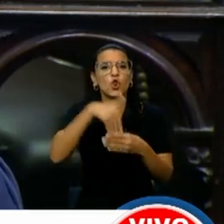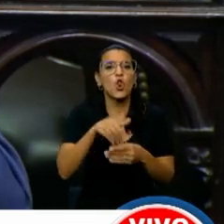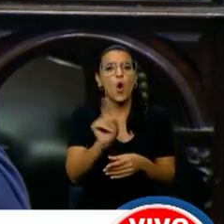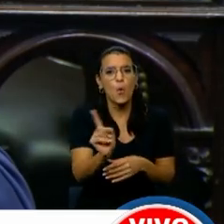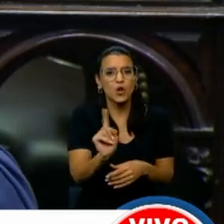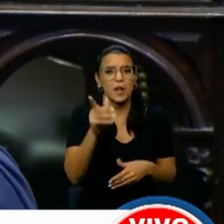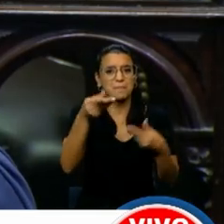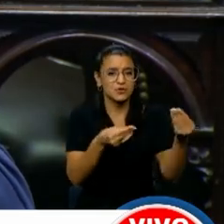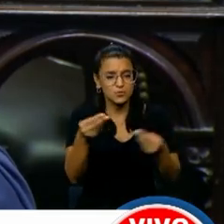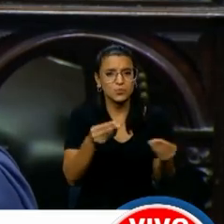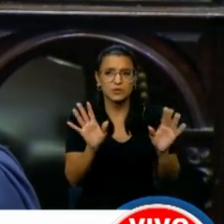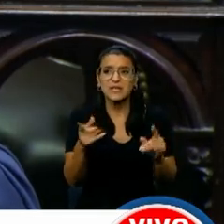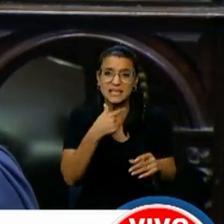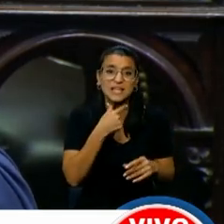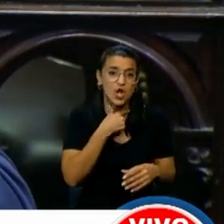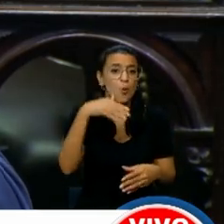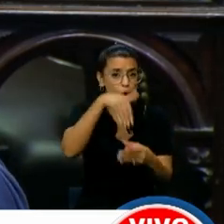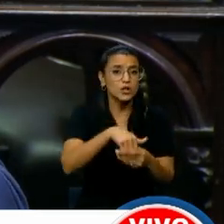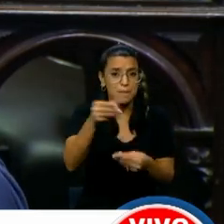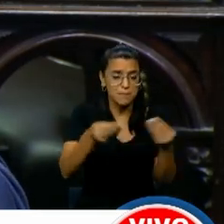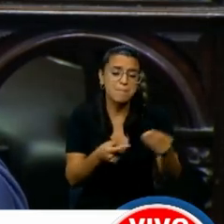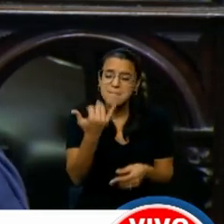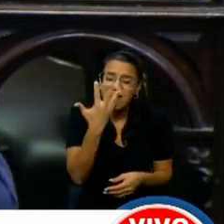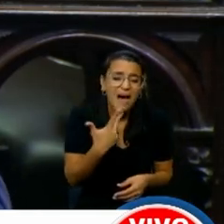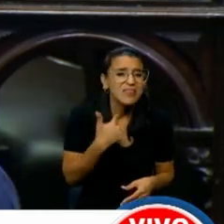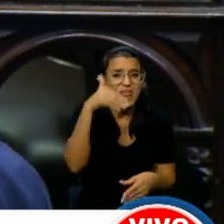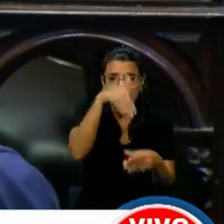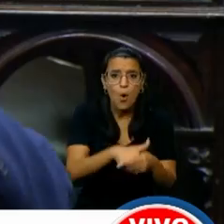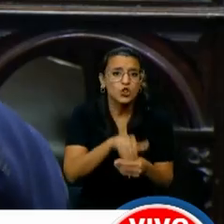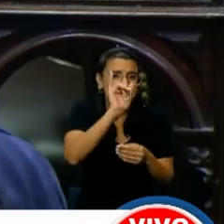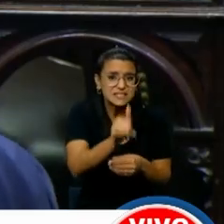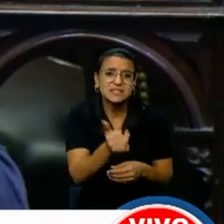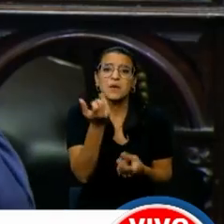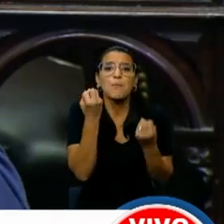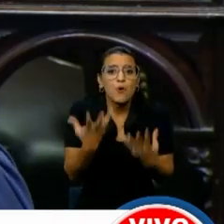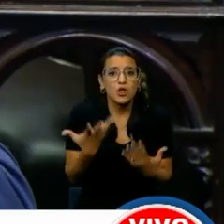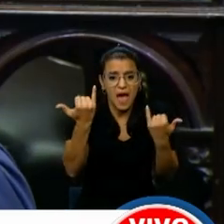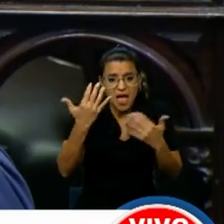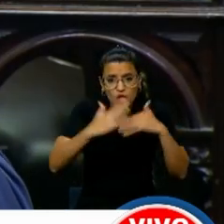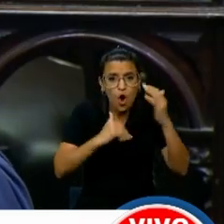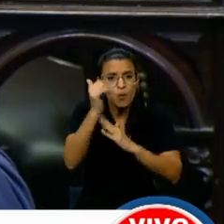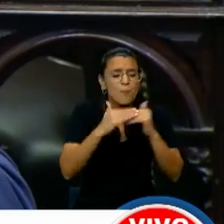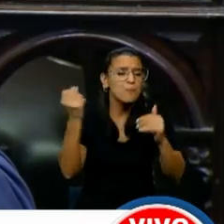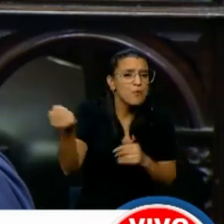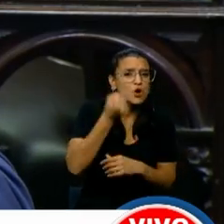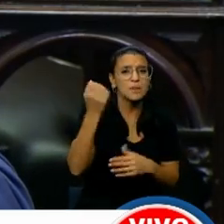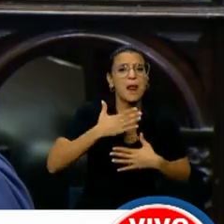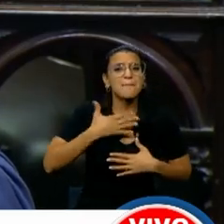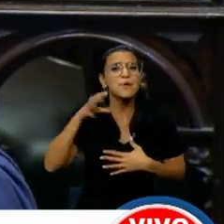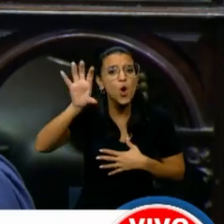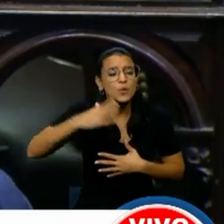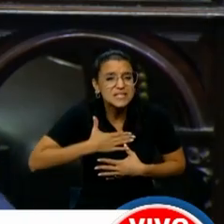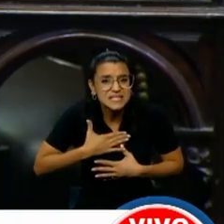el presupuesto quiero votar el presupuesto me encantaría votar el presupuesto porque aparte hay obras muy importantes para mi provincia